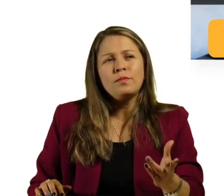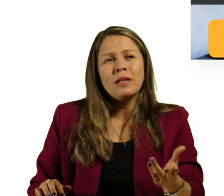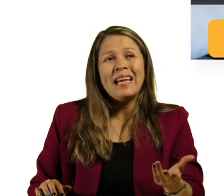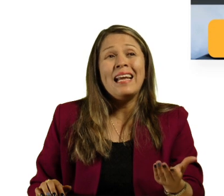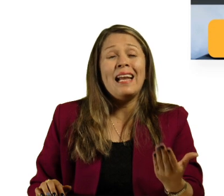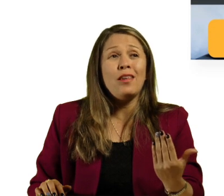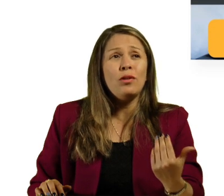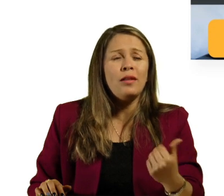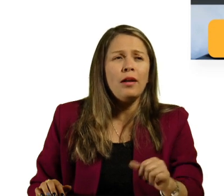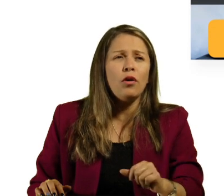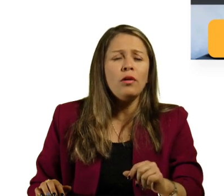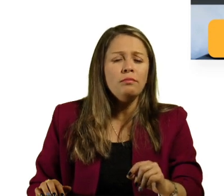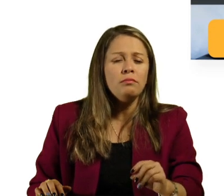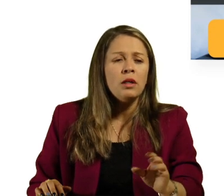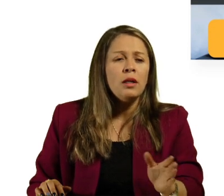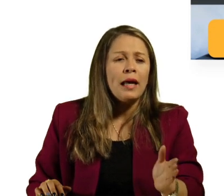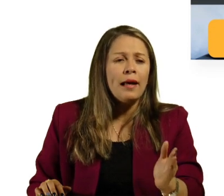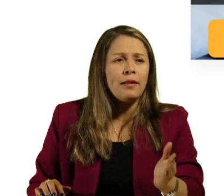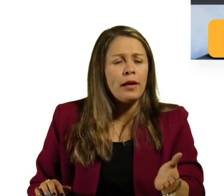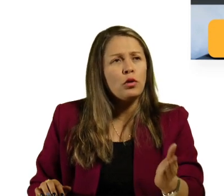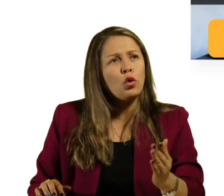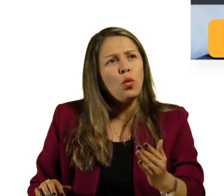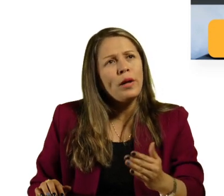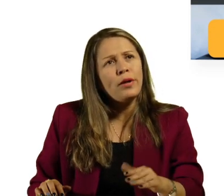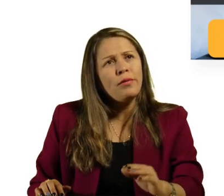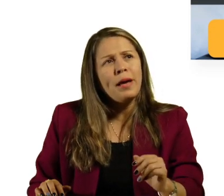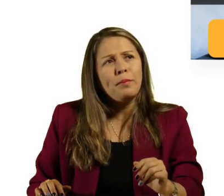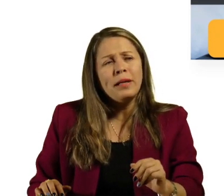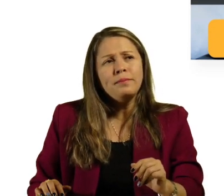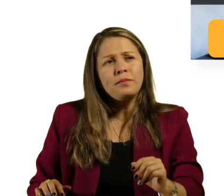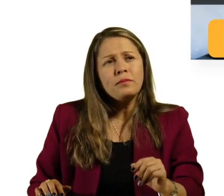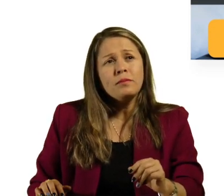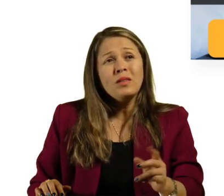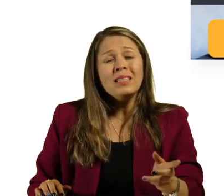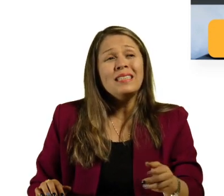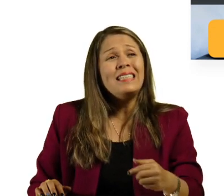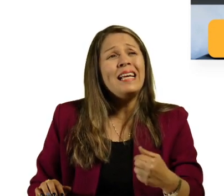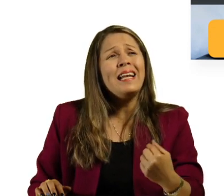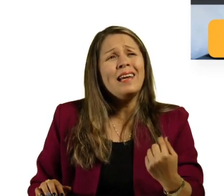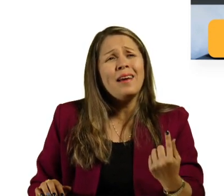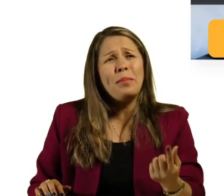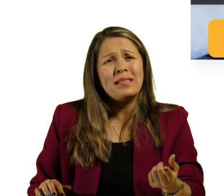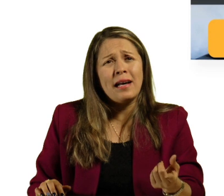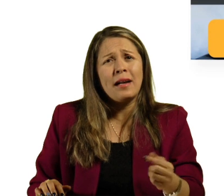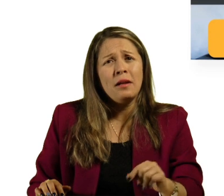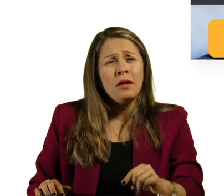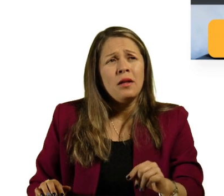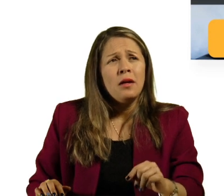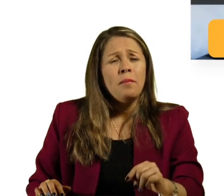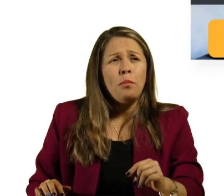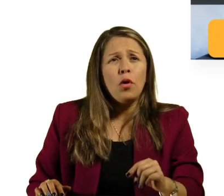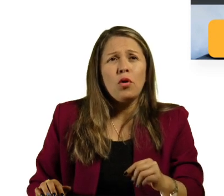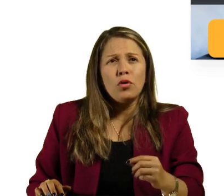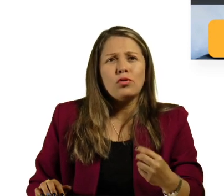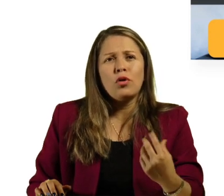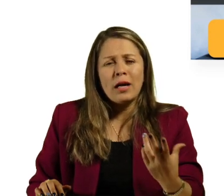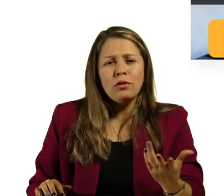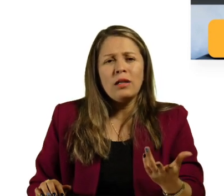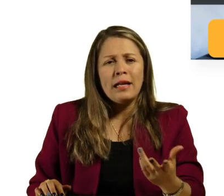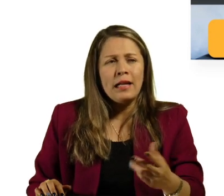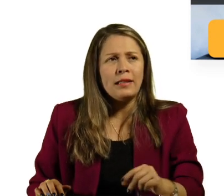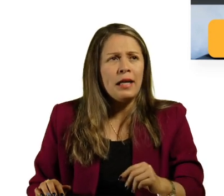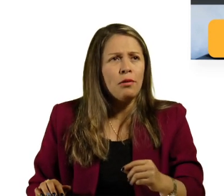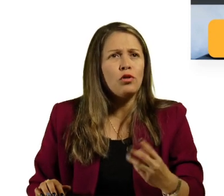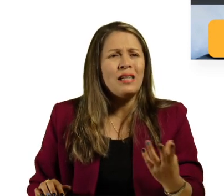hechos el año anterior, entre octubre y noviembre, tienen que pasar por los